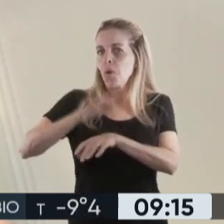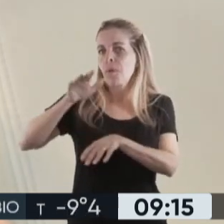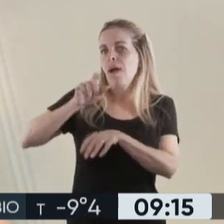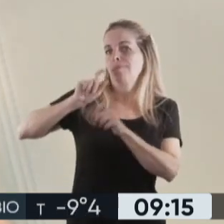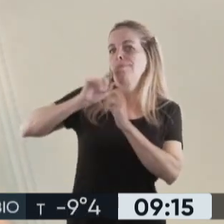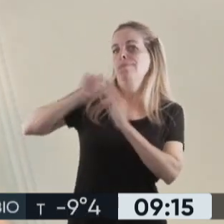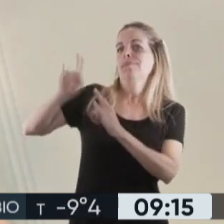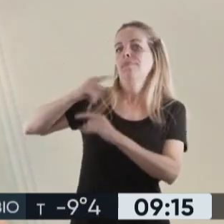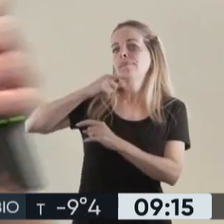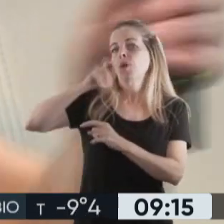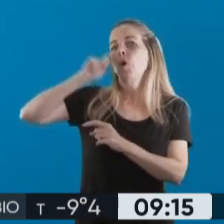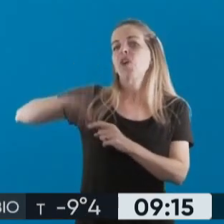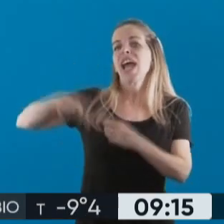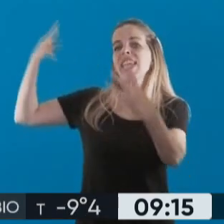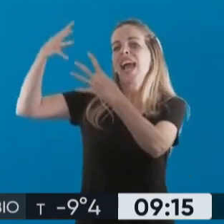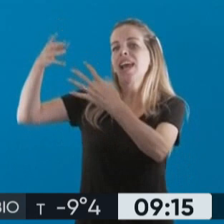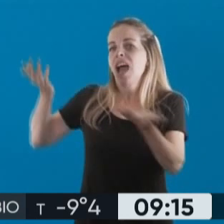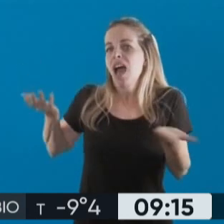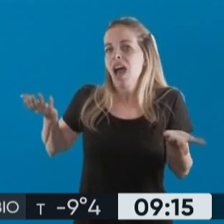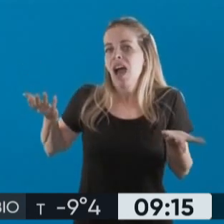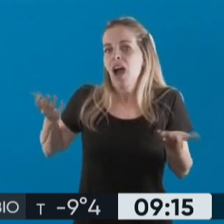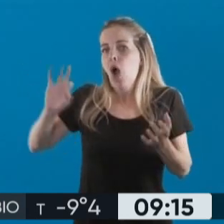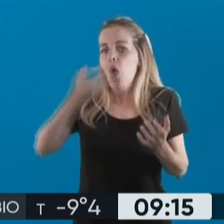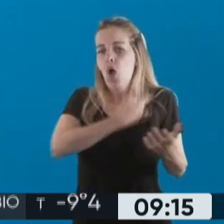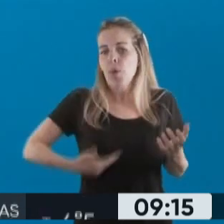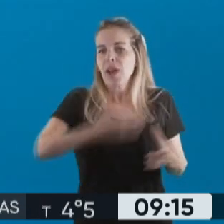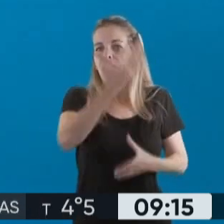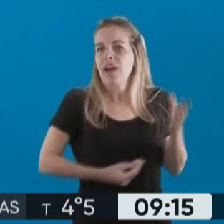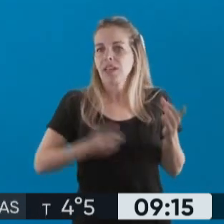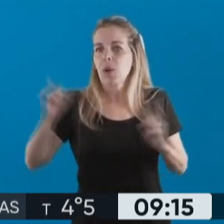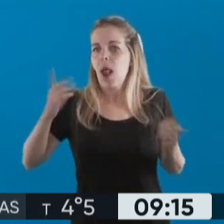del gobierno falló en algo? Me parece que,